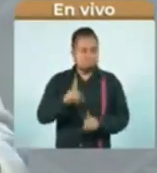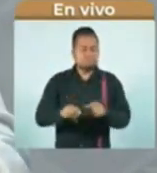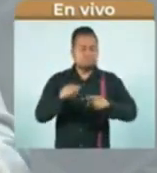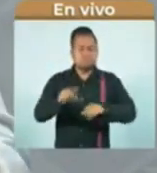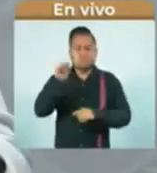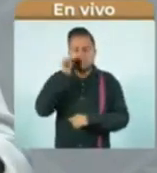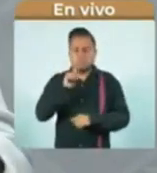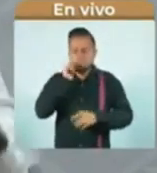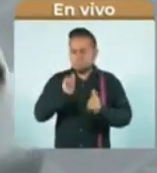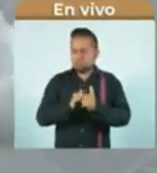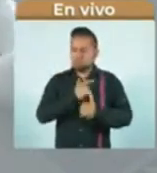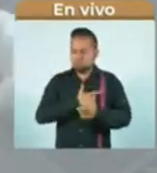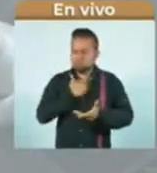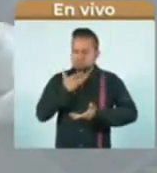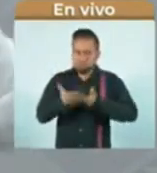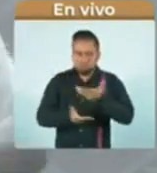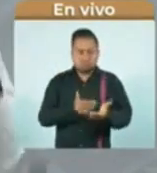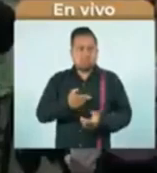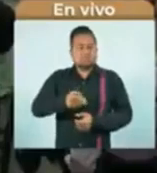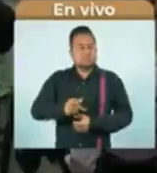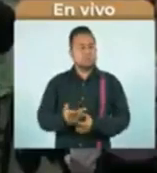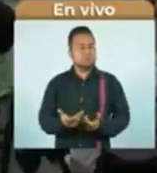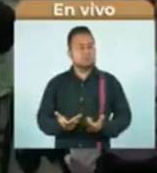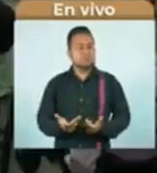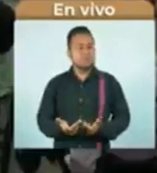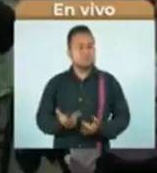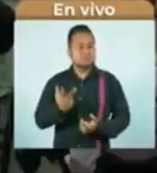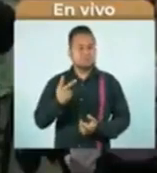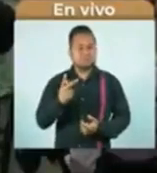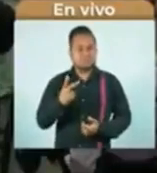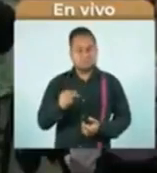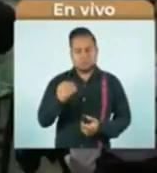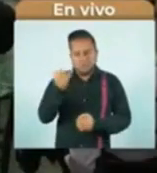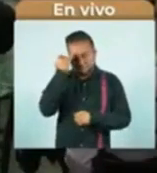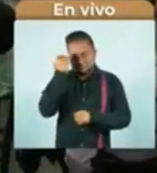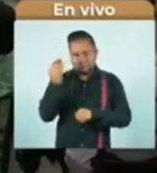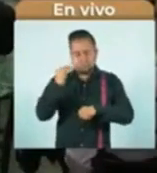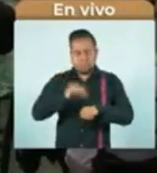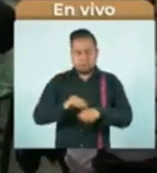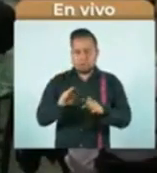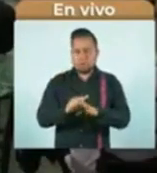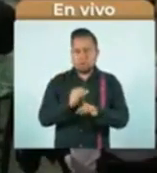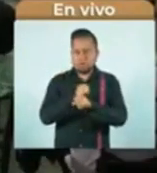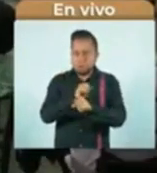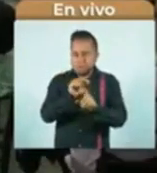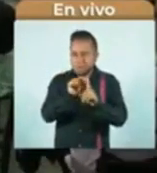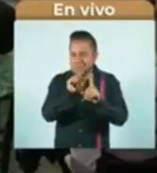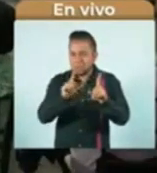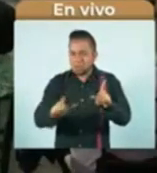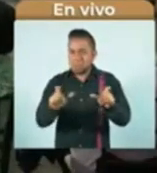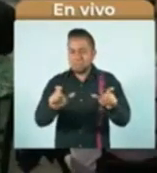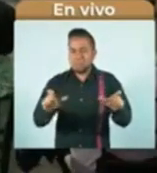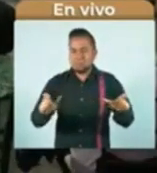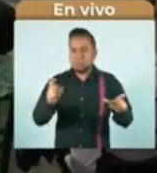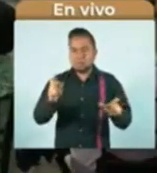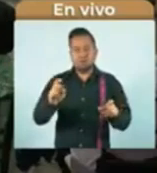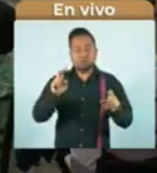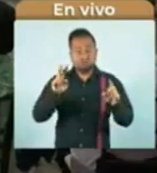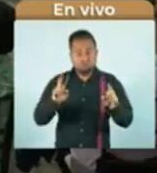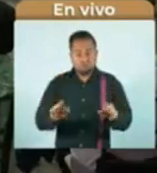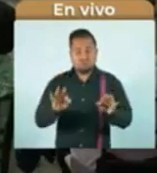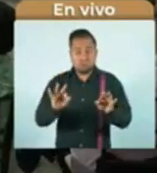siempre hay disposición a dialogar, pero no poniendo en riesgo la seguridad nacional. Un aeropuerto es de seguridad